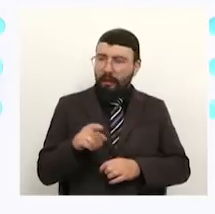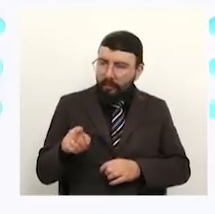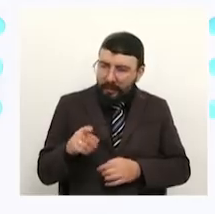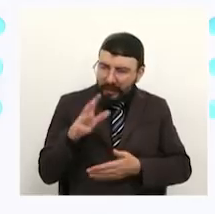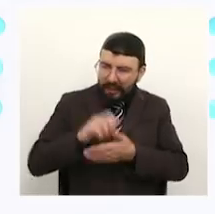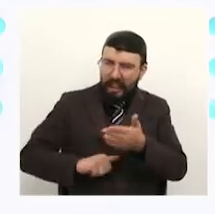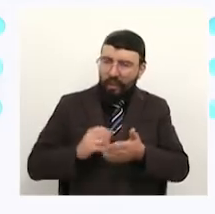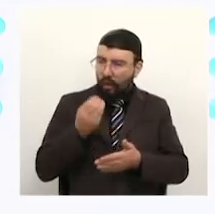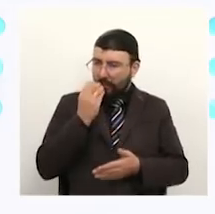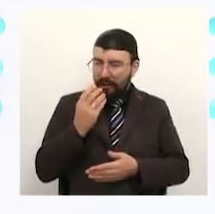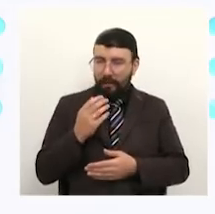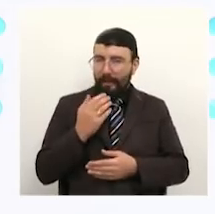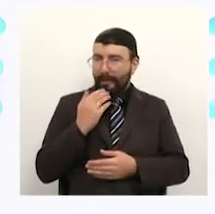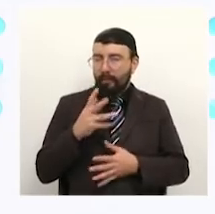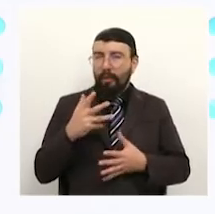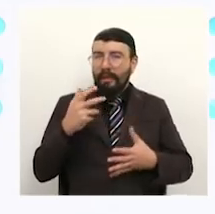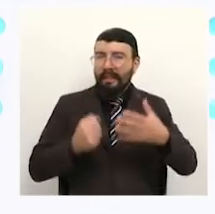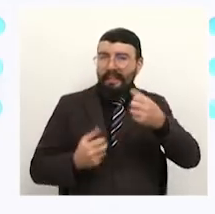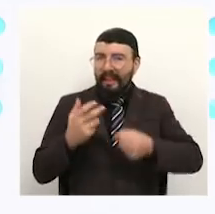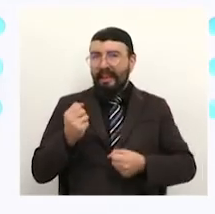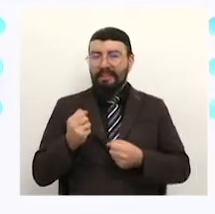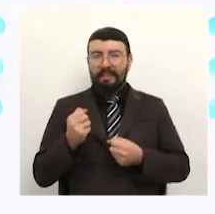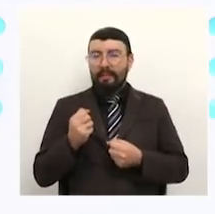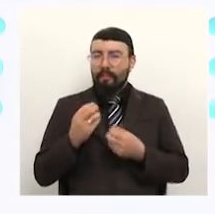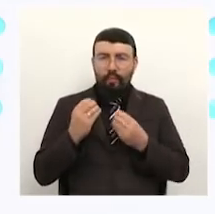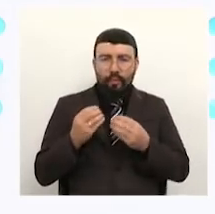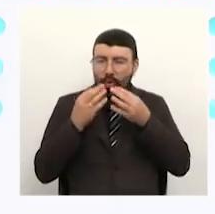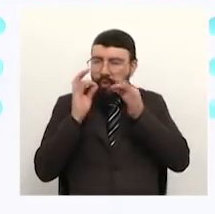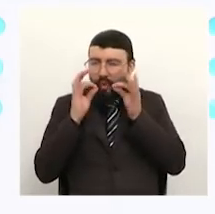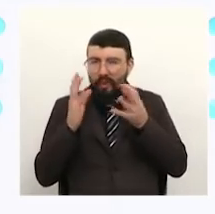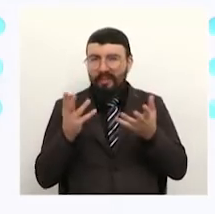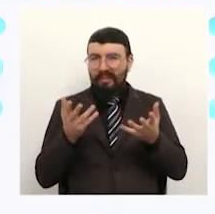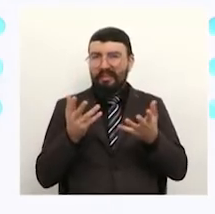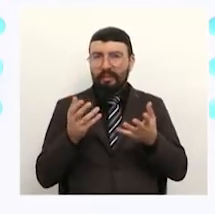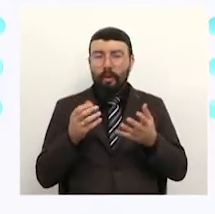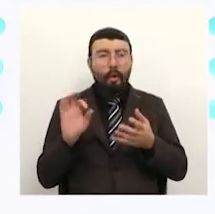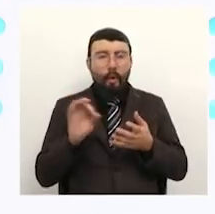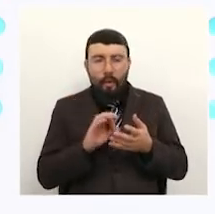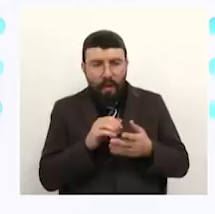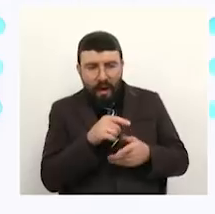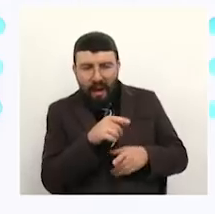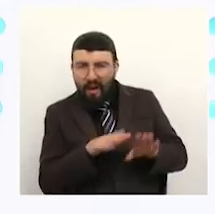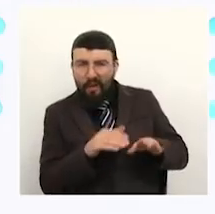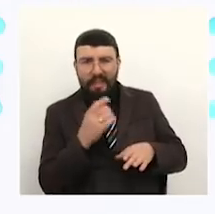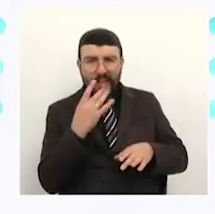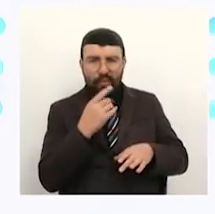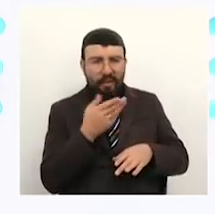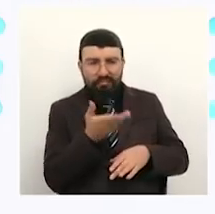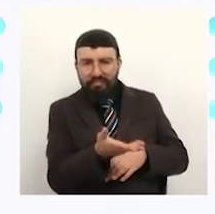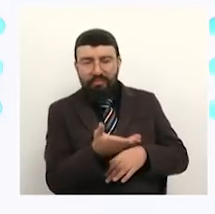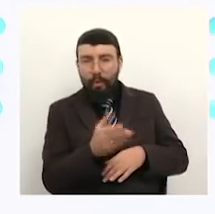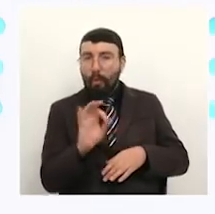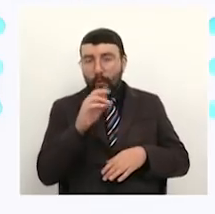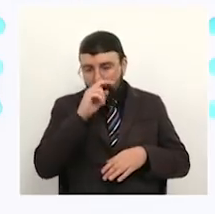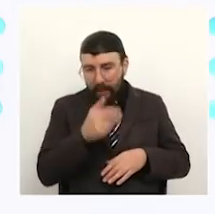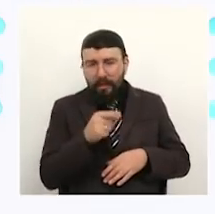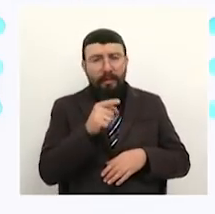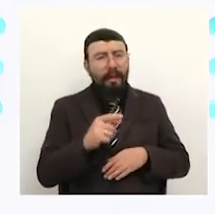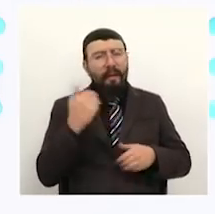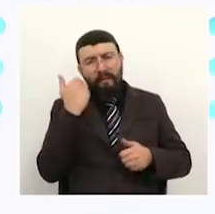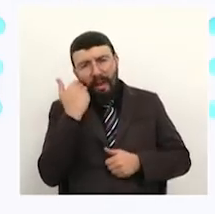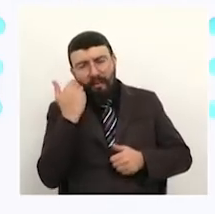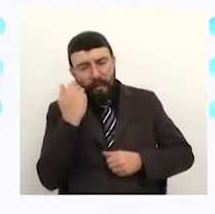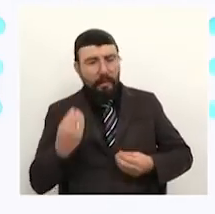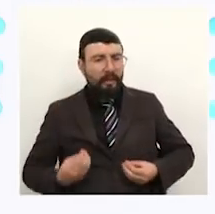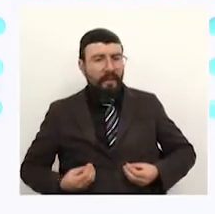simplemente lácteos por ejemplo excesos de dulces ciertos carbohidratos simples a niños que tienen cuadros respiratorios a repetición